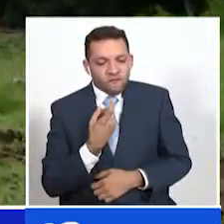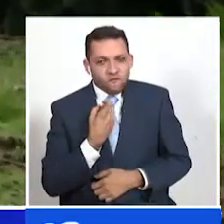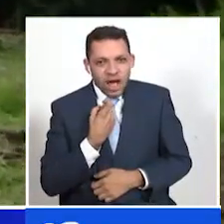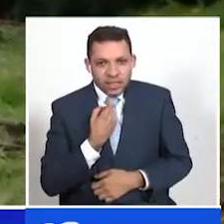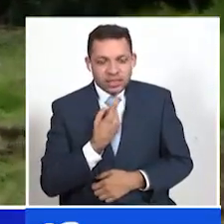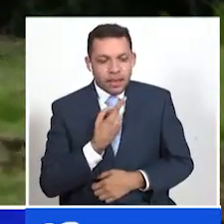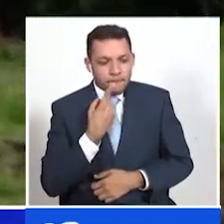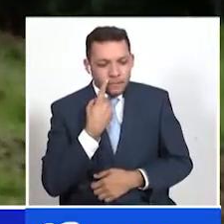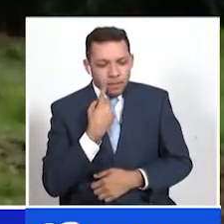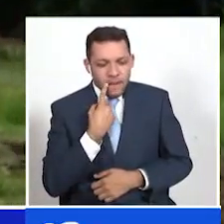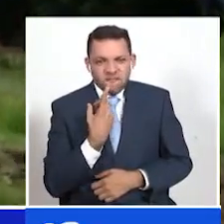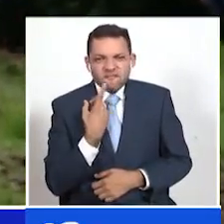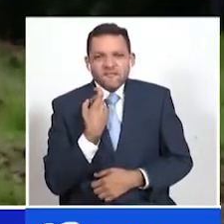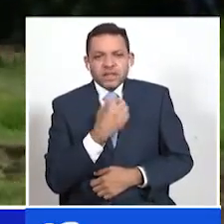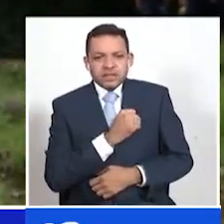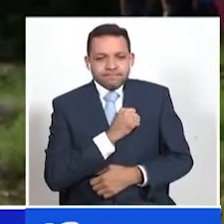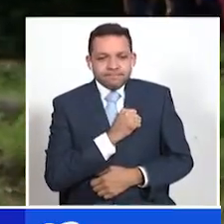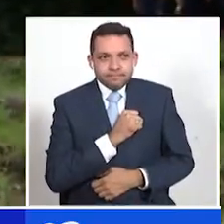muchísimo.